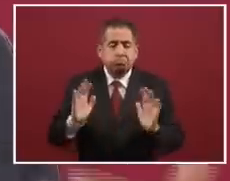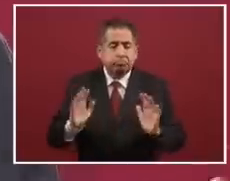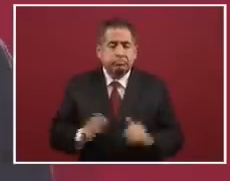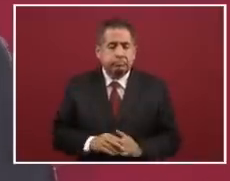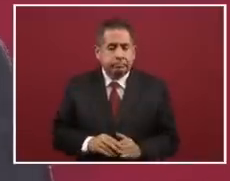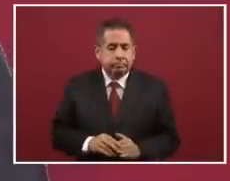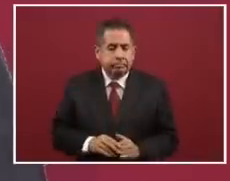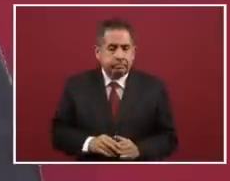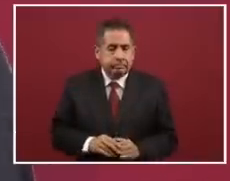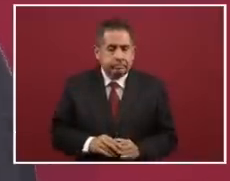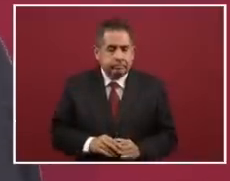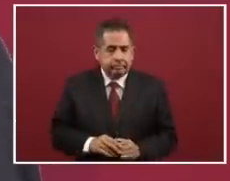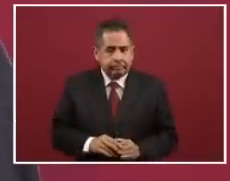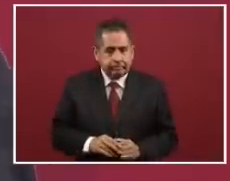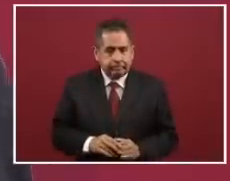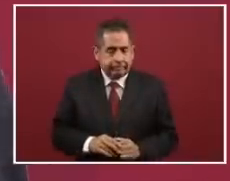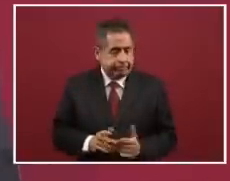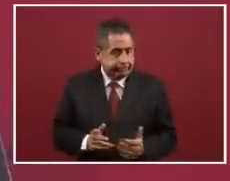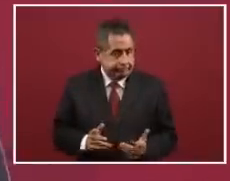Pero además,